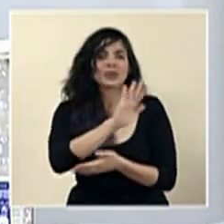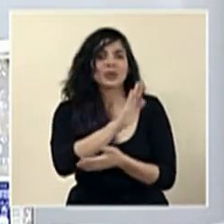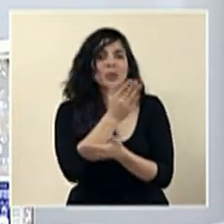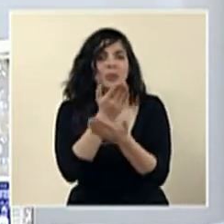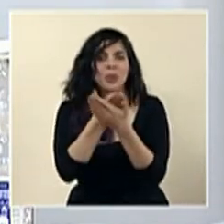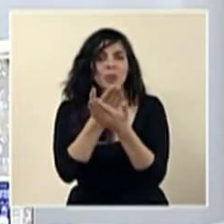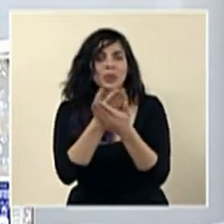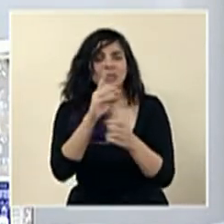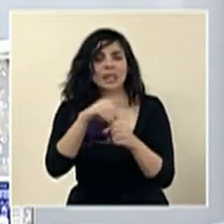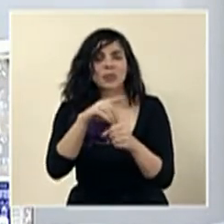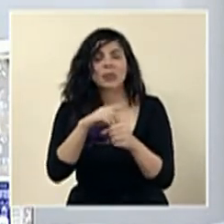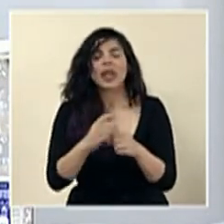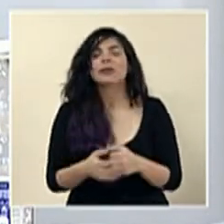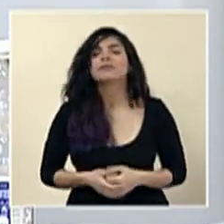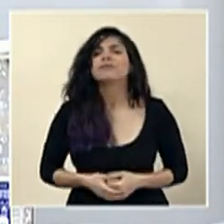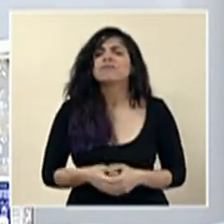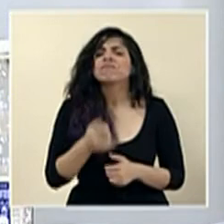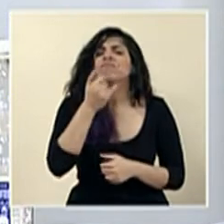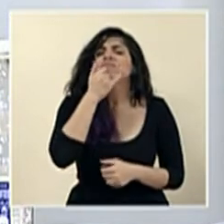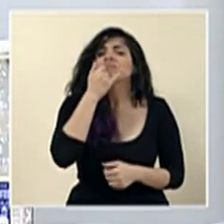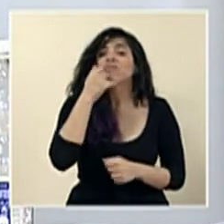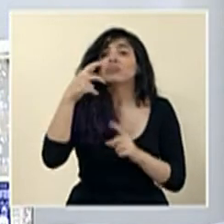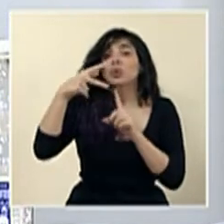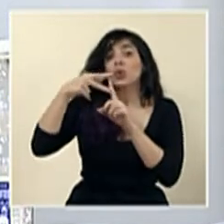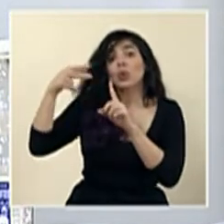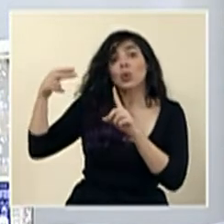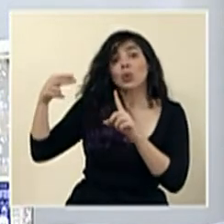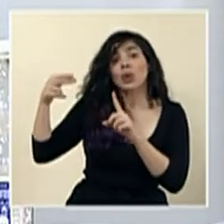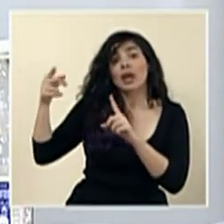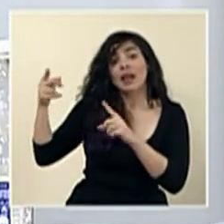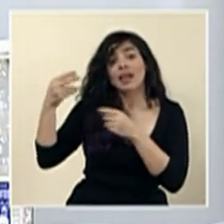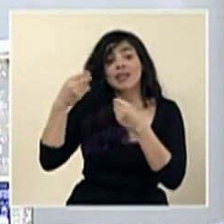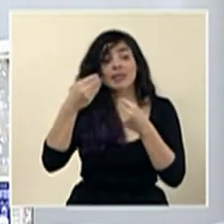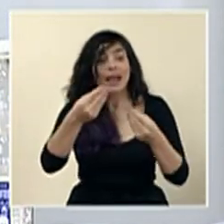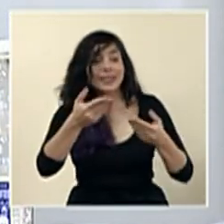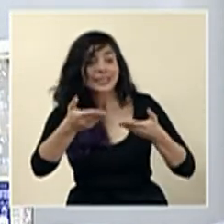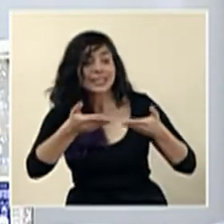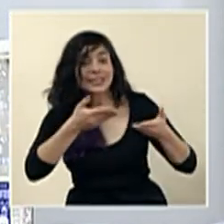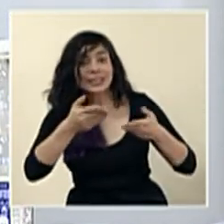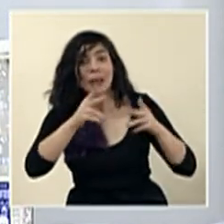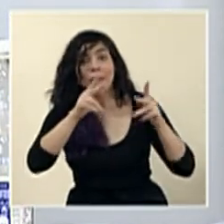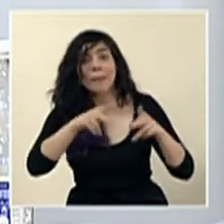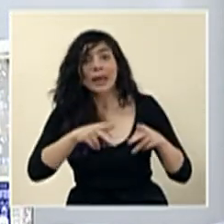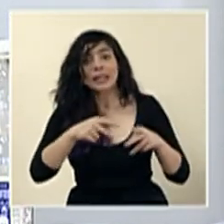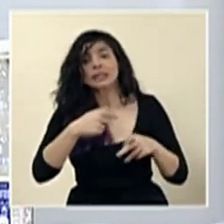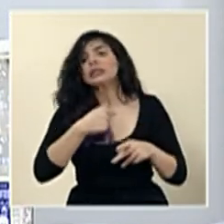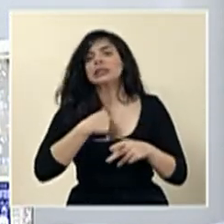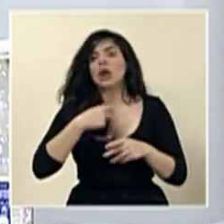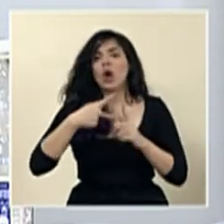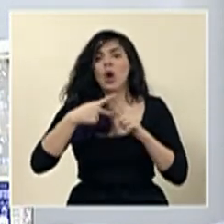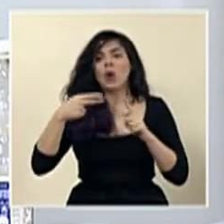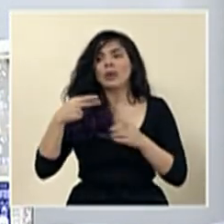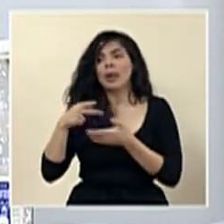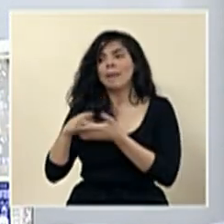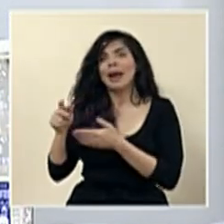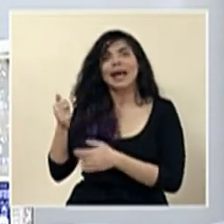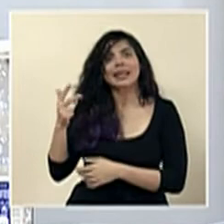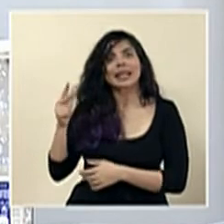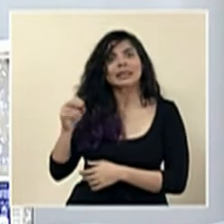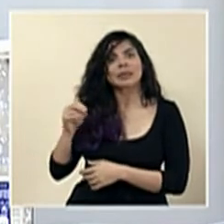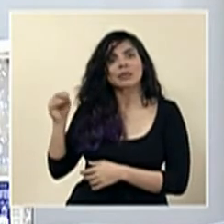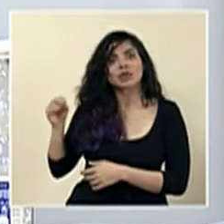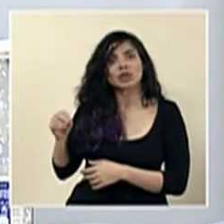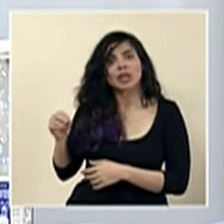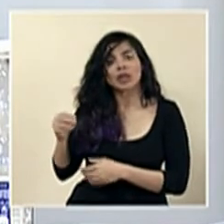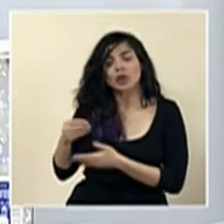diputado Thompson. Resulta que el hotel que le va a dar servicios a esa persona tiene que pagar el 13% sobre las cosas